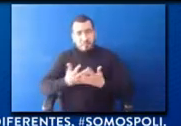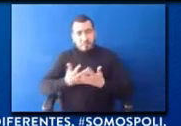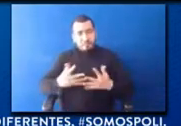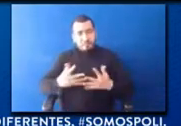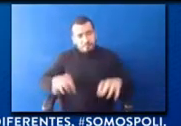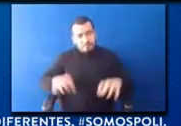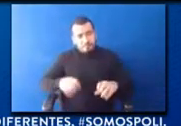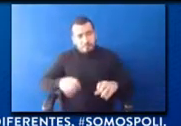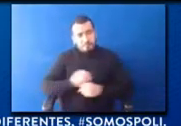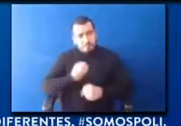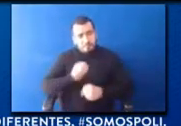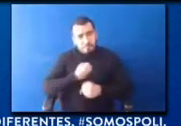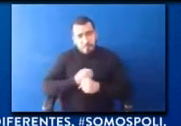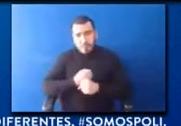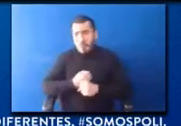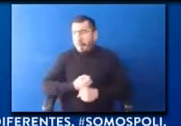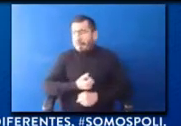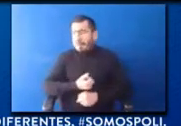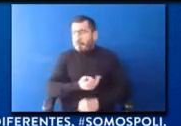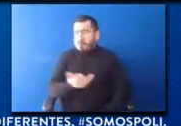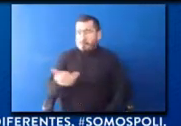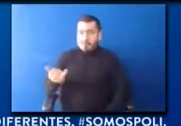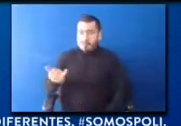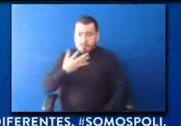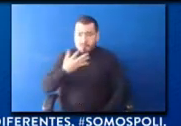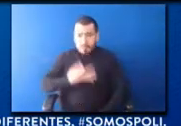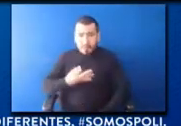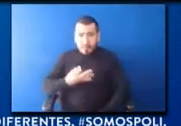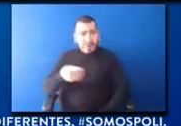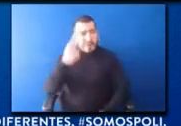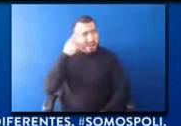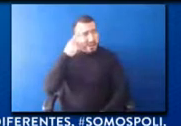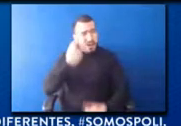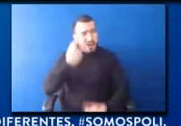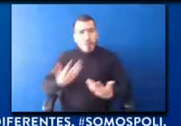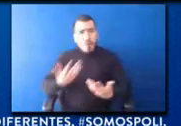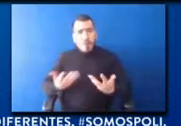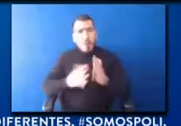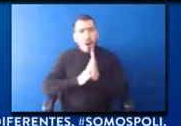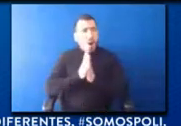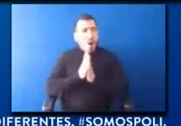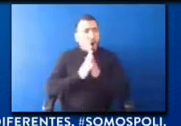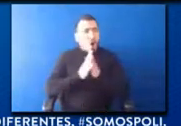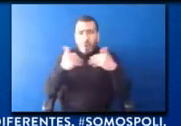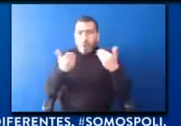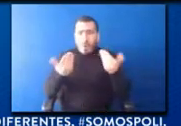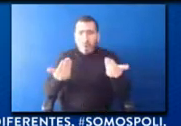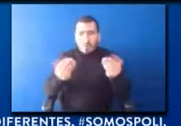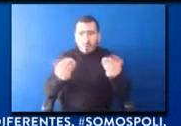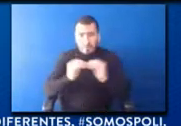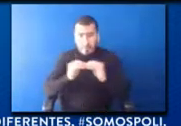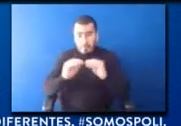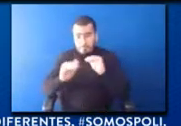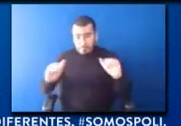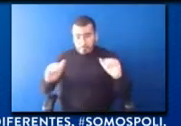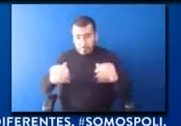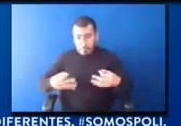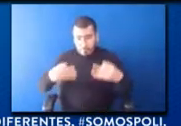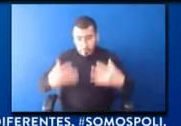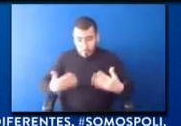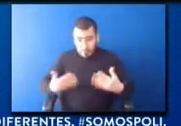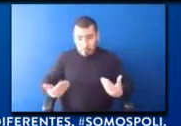que esto no se materialice y se genere incertidumbre sobre las transacciones. Una seguridad que de paso aprovecho